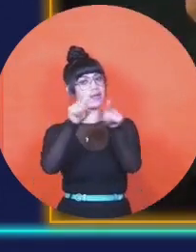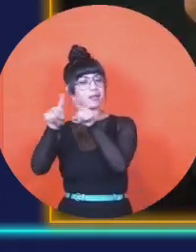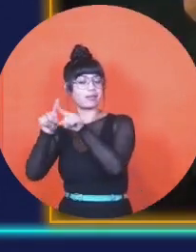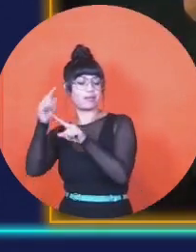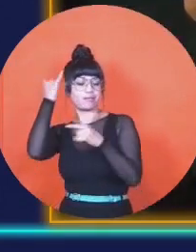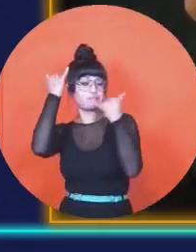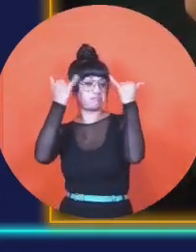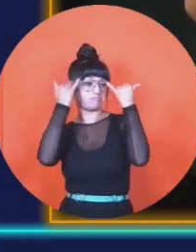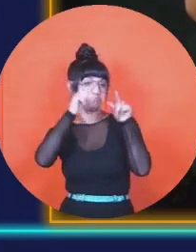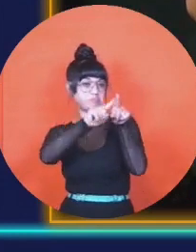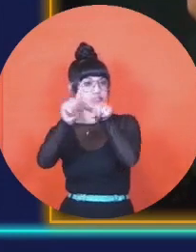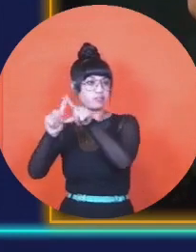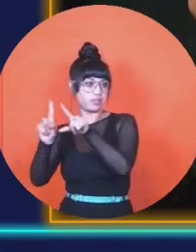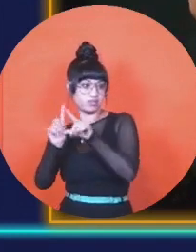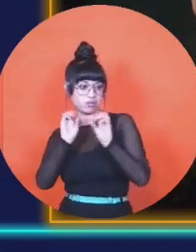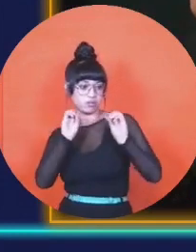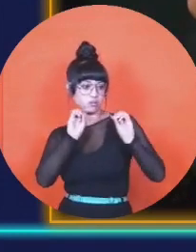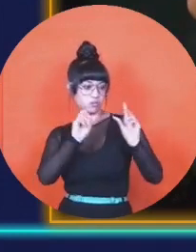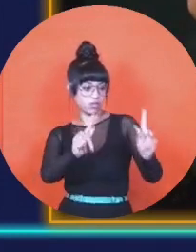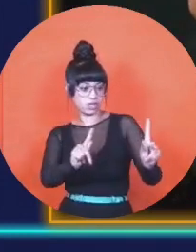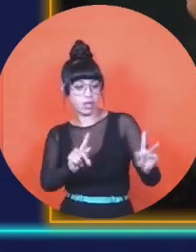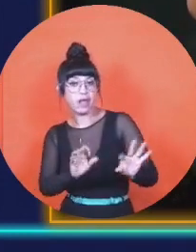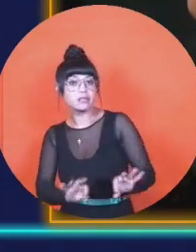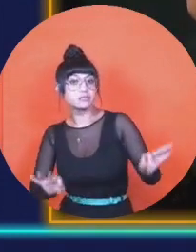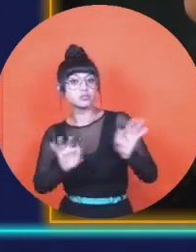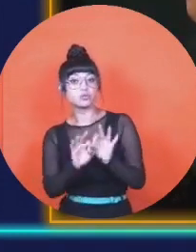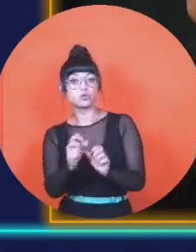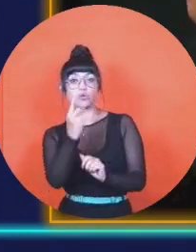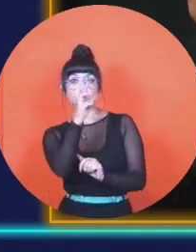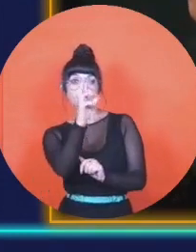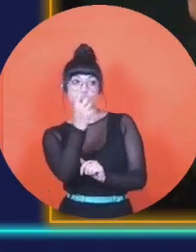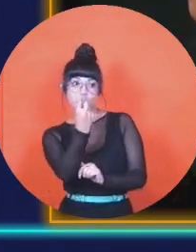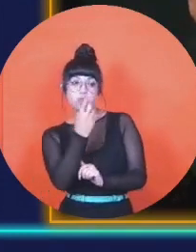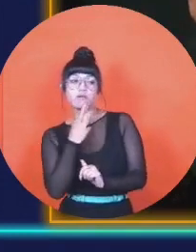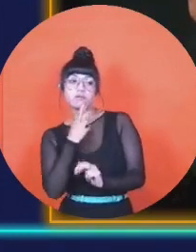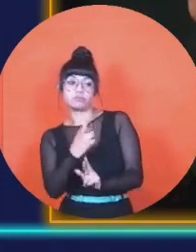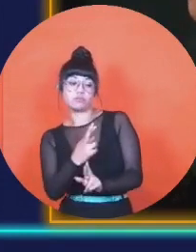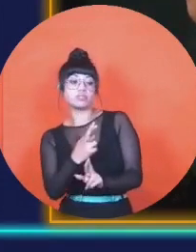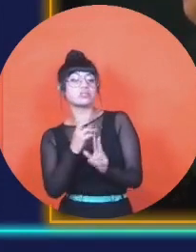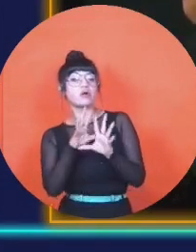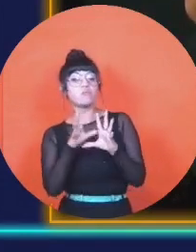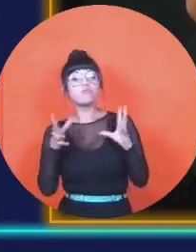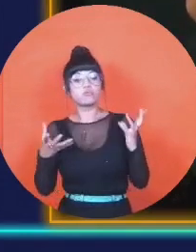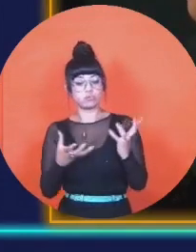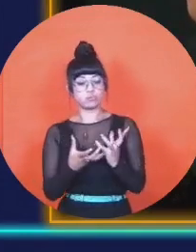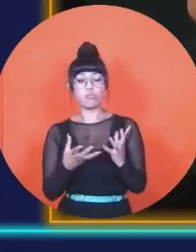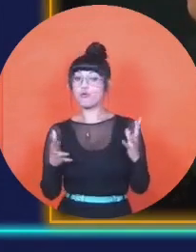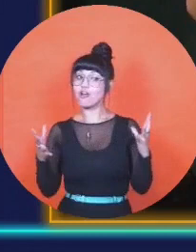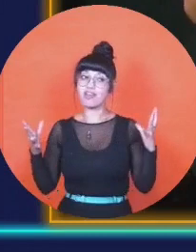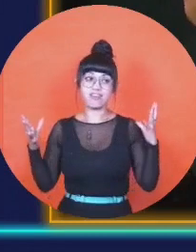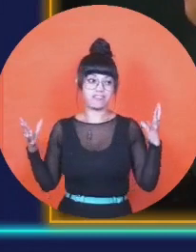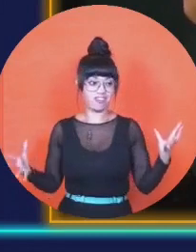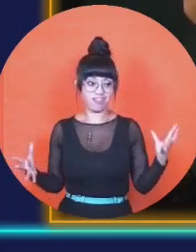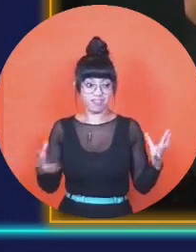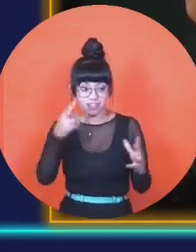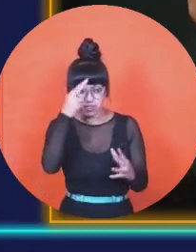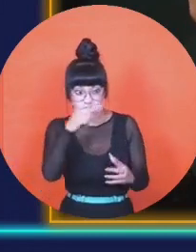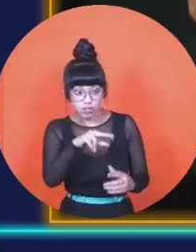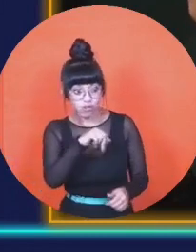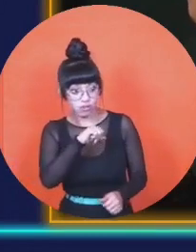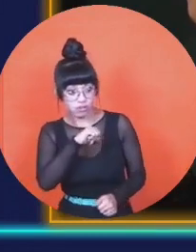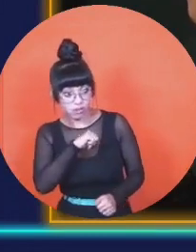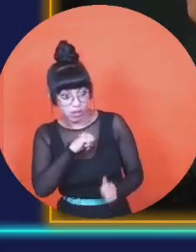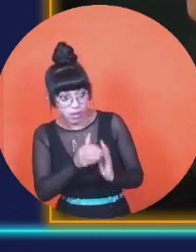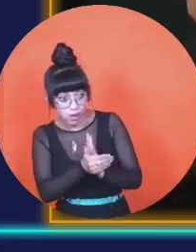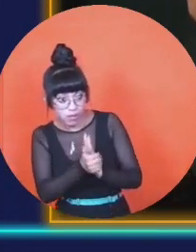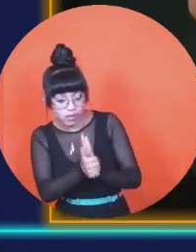diferentes, pero pues la única respuesta que tengo a todo lo que usted ha hecho es: el mundo es muy grande. Si su hijo tiene ese talento